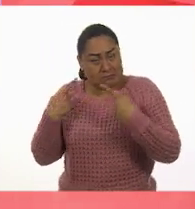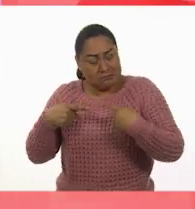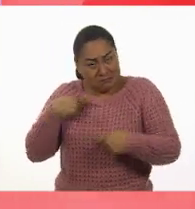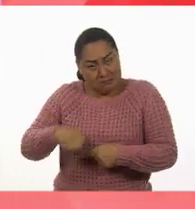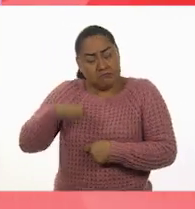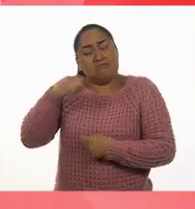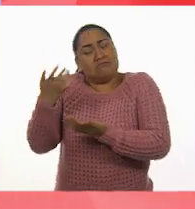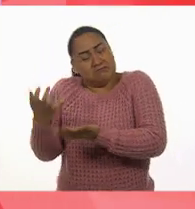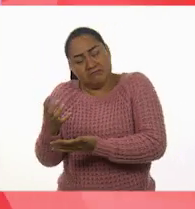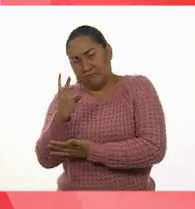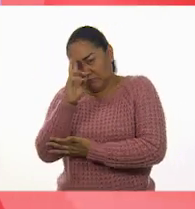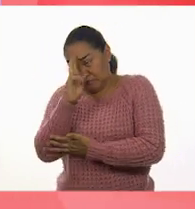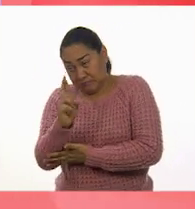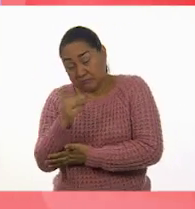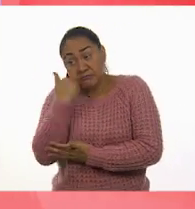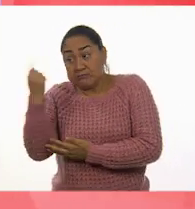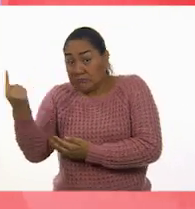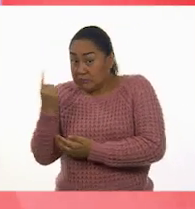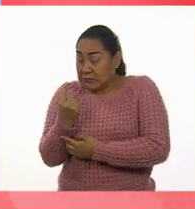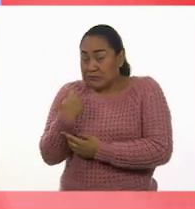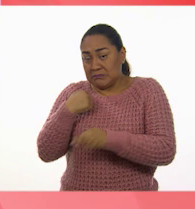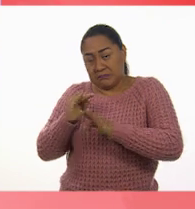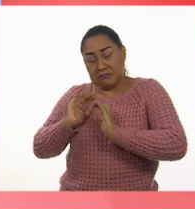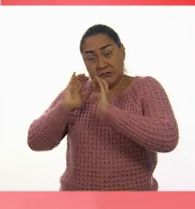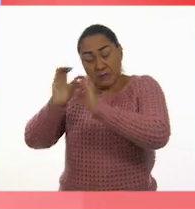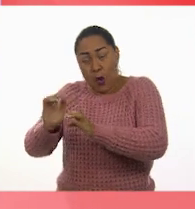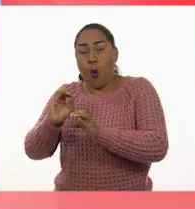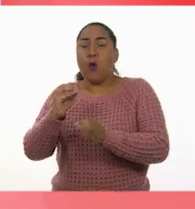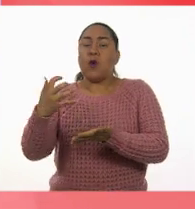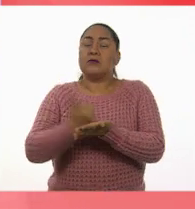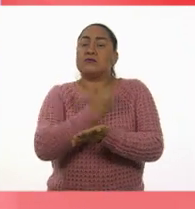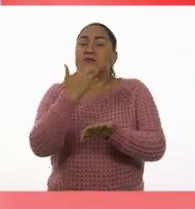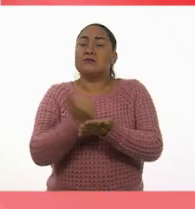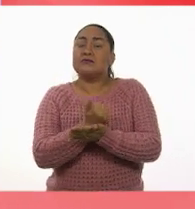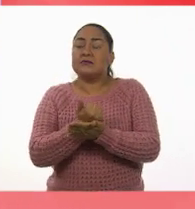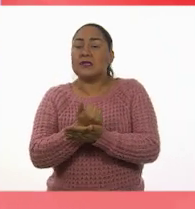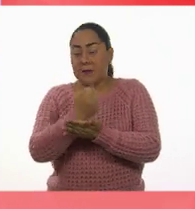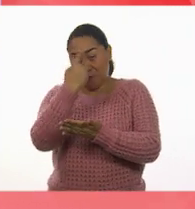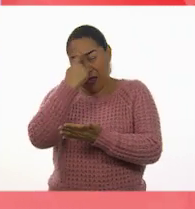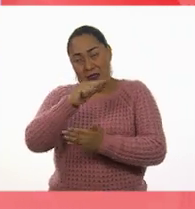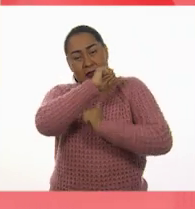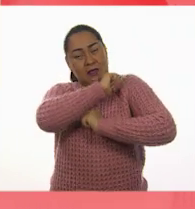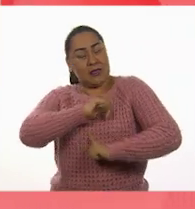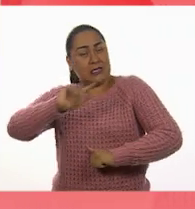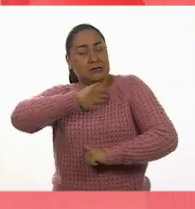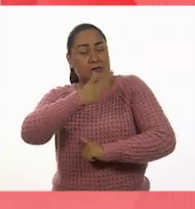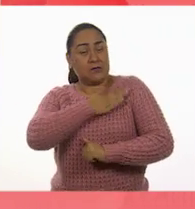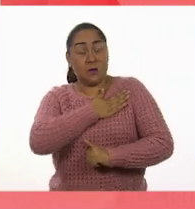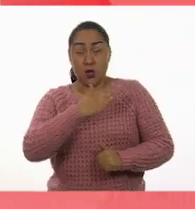mi padre. Viene a ofrecerme empleo y recompensas en nombre de los españoles.